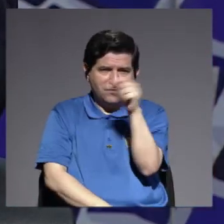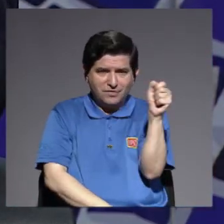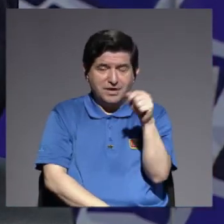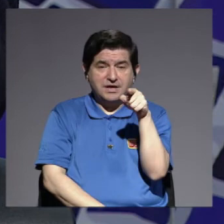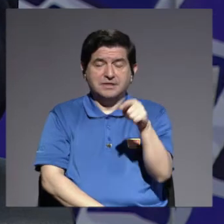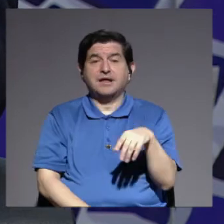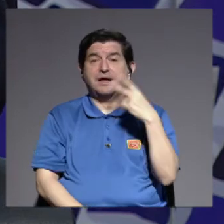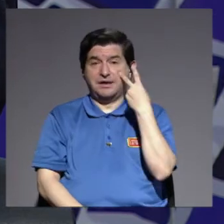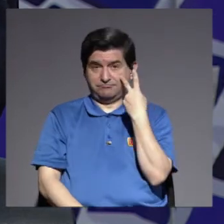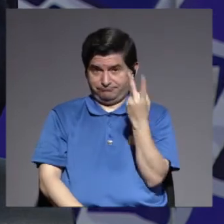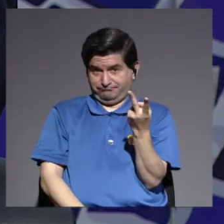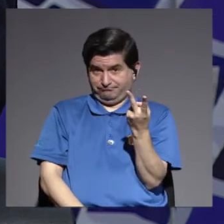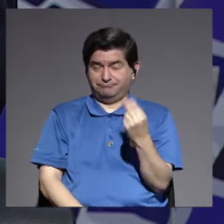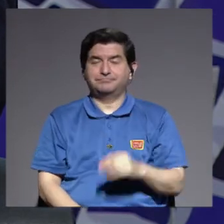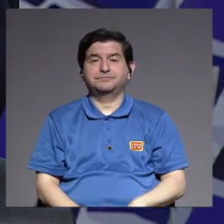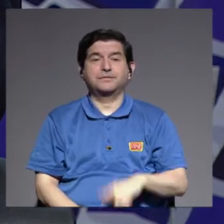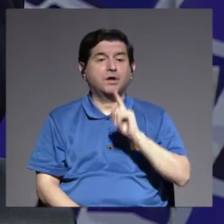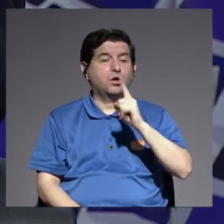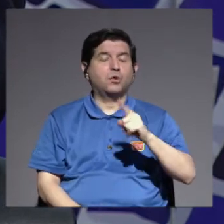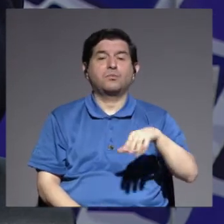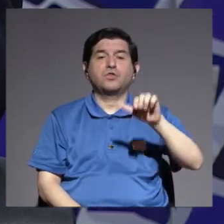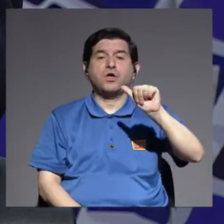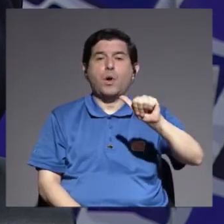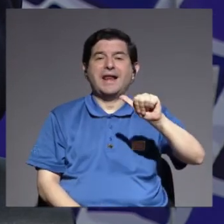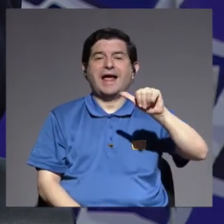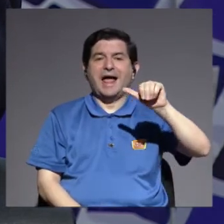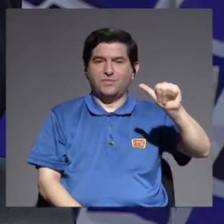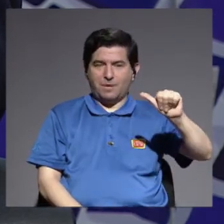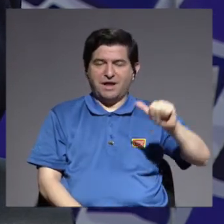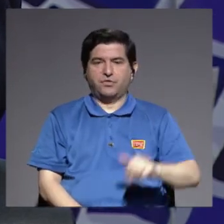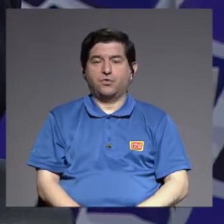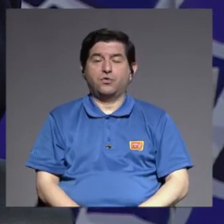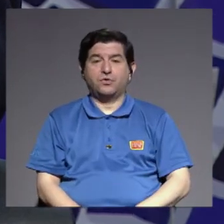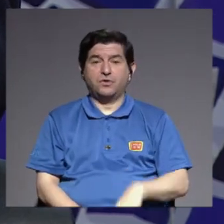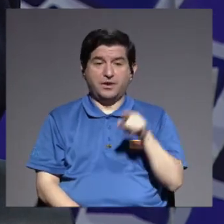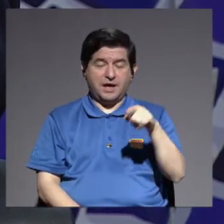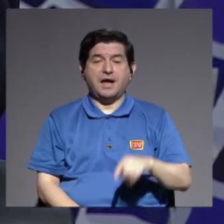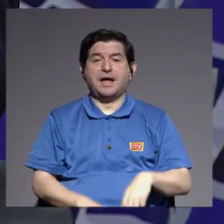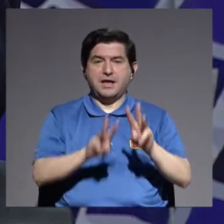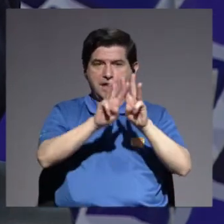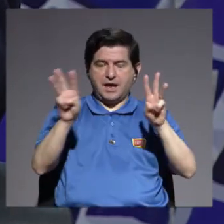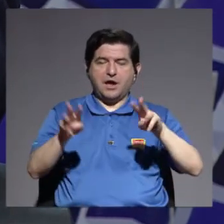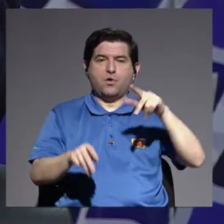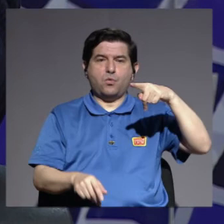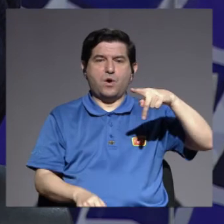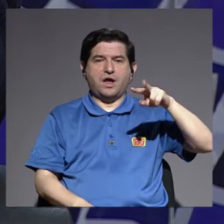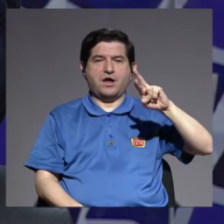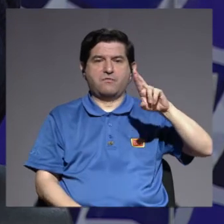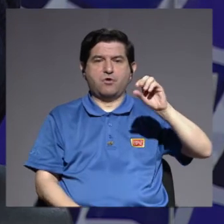Aquí lo pueden ver y como dijo Alejandro, les recuerdo que estará en la página web de PROSIC,